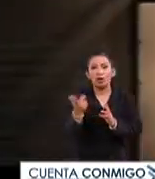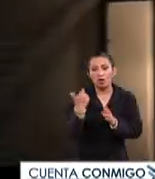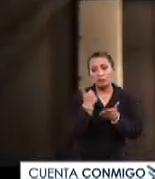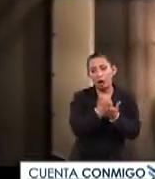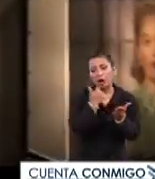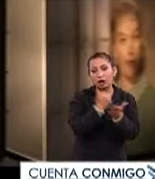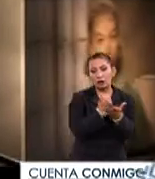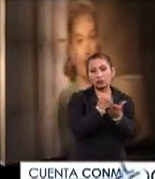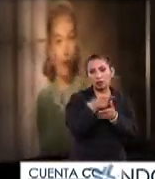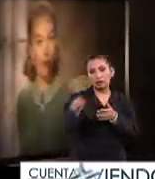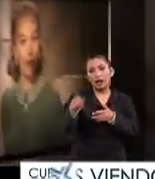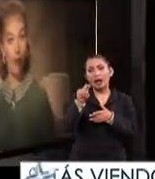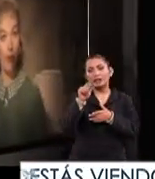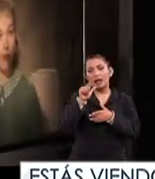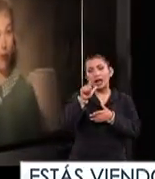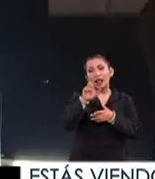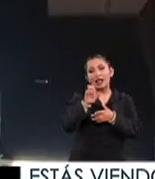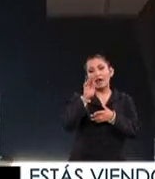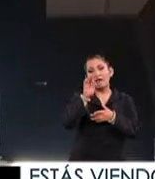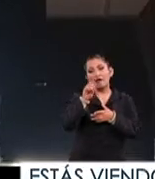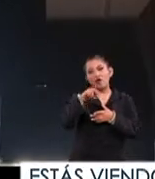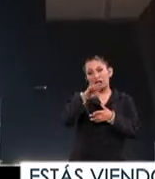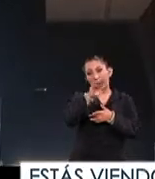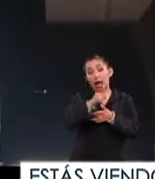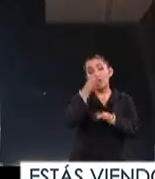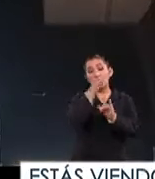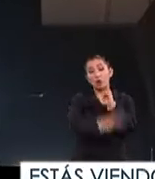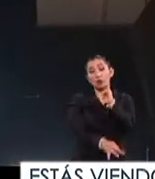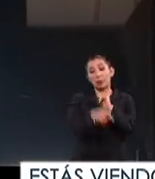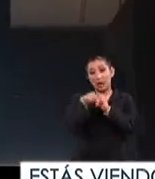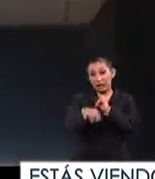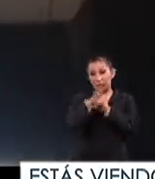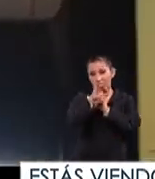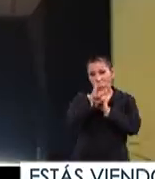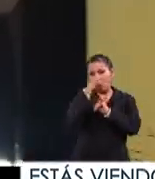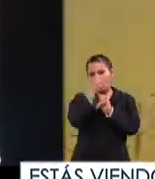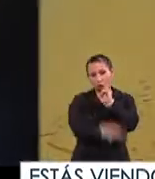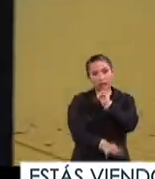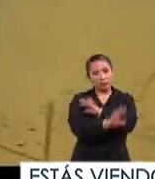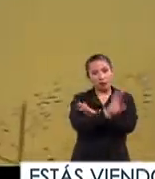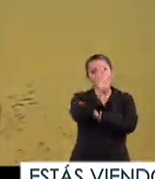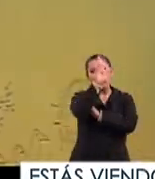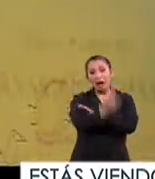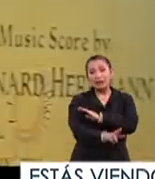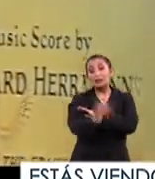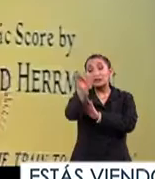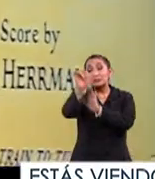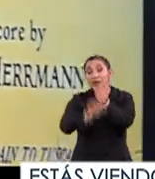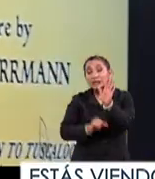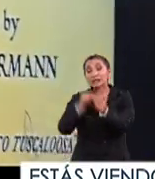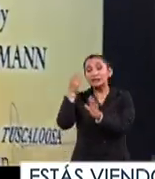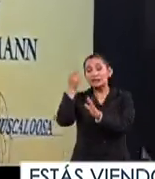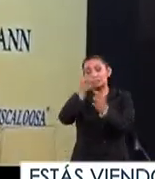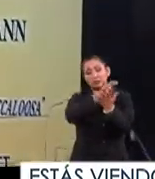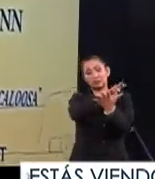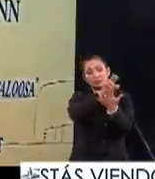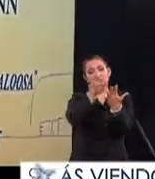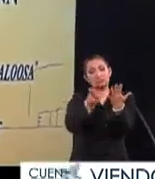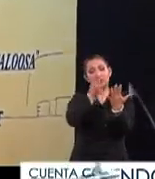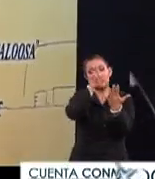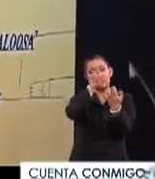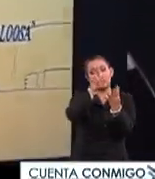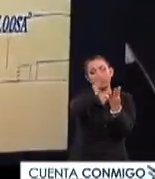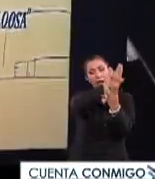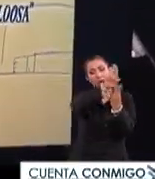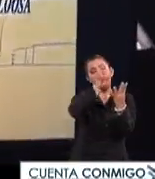en colaboración con Telefónica y son aquí en Cineteca el último martes de cada mes. O sea, nos acabamos